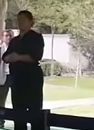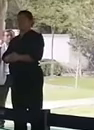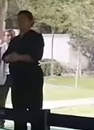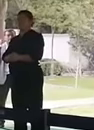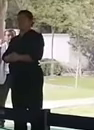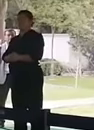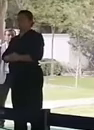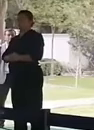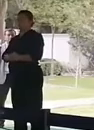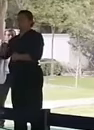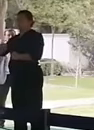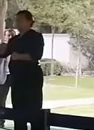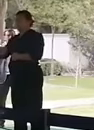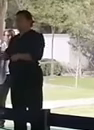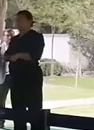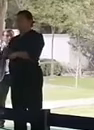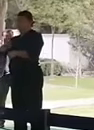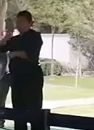de la gobernadora Lorena.